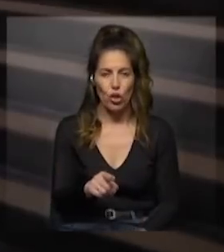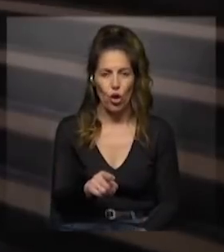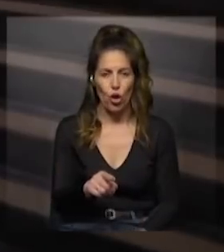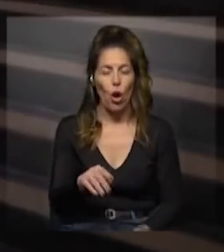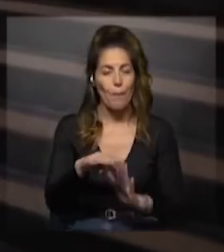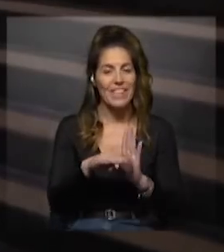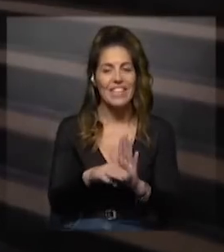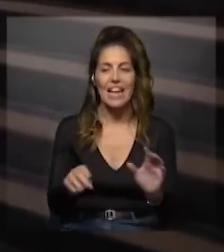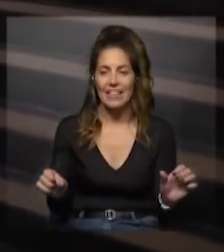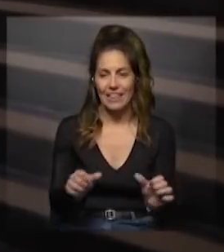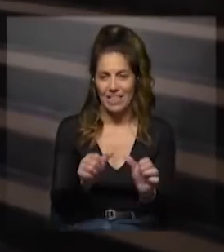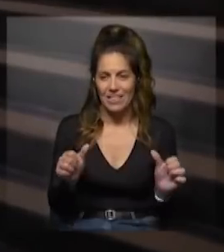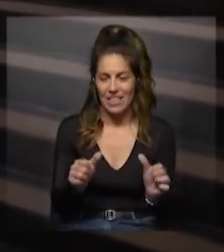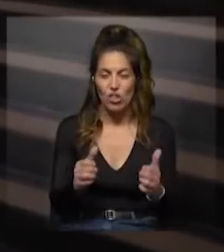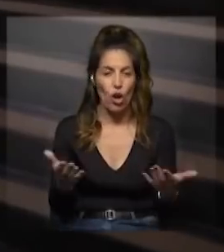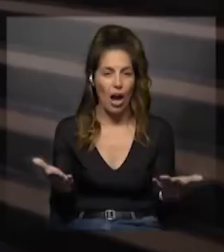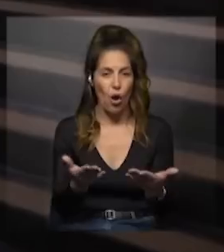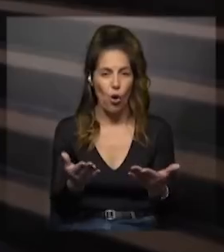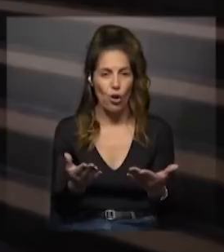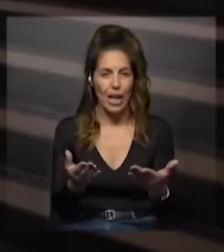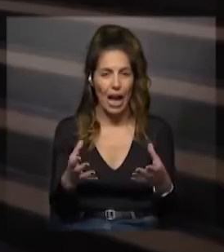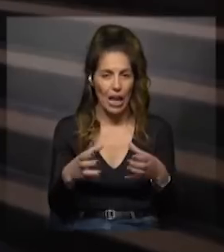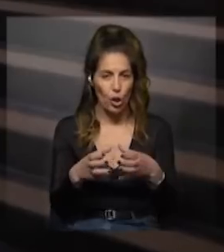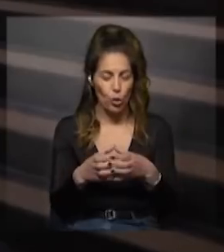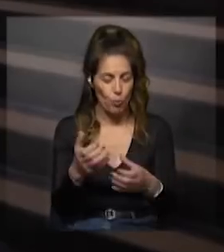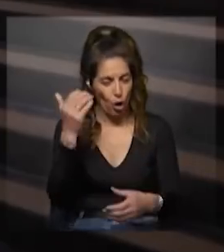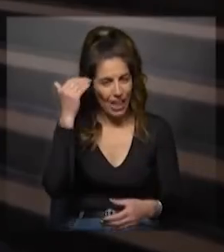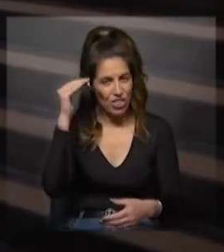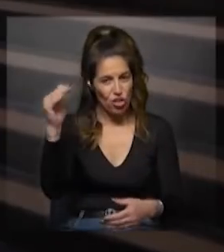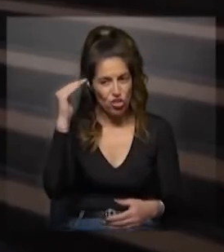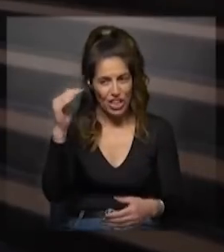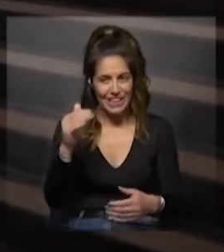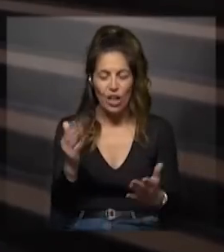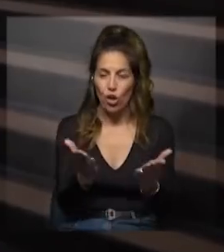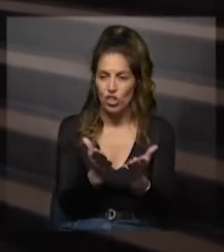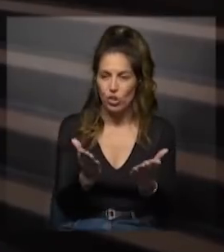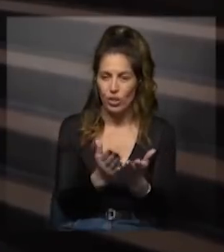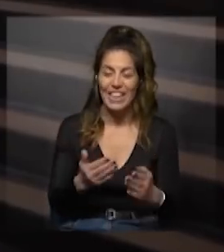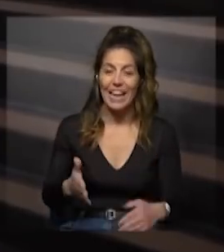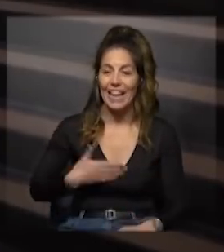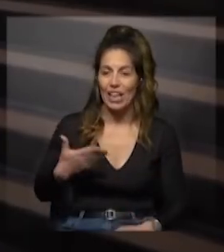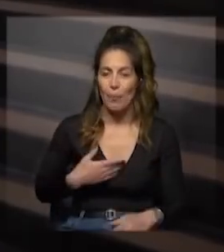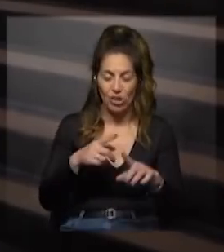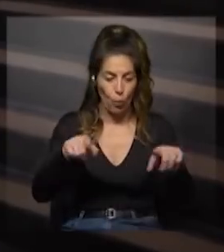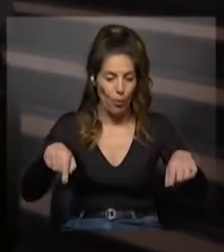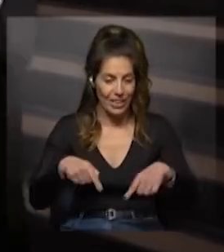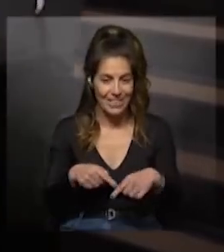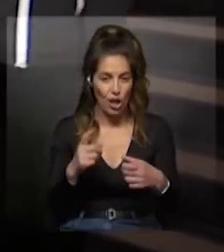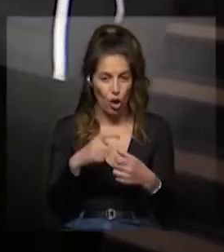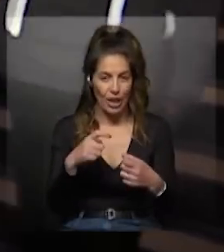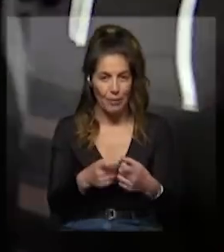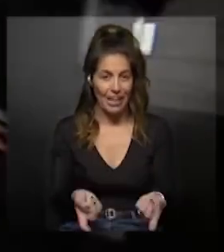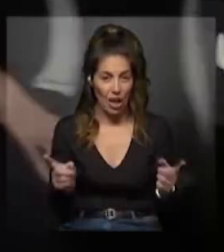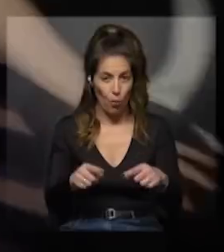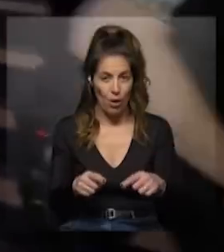que está tomando en este caso el núcleo de docentes con los estudiantes reclamando por un lado por el salón gremial eh la restitución para los